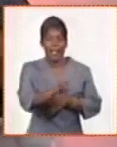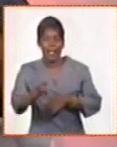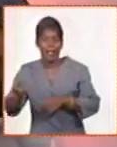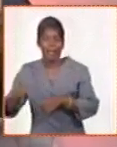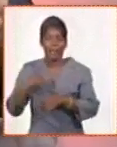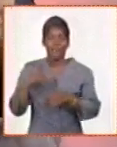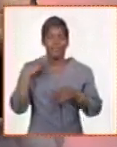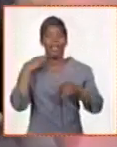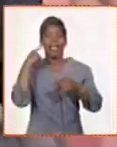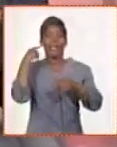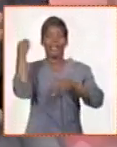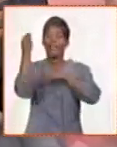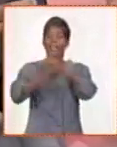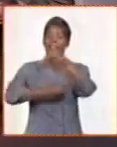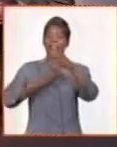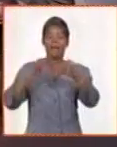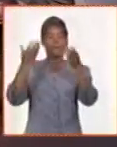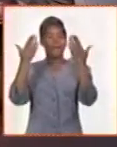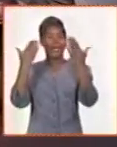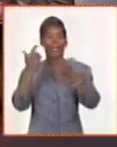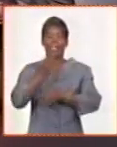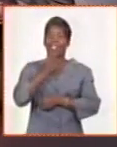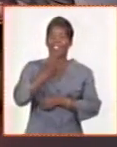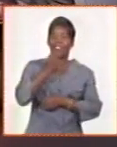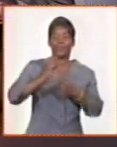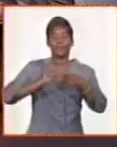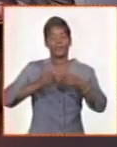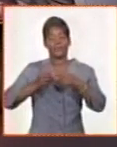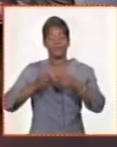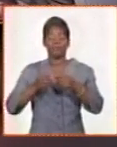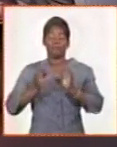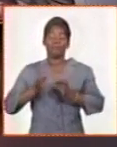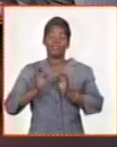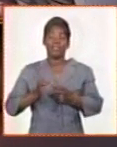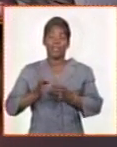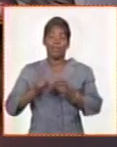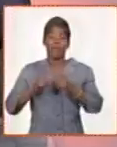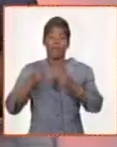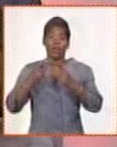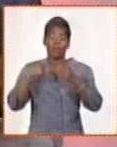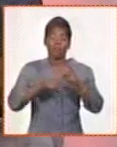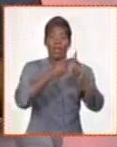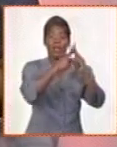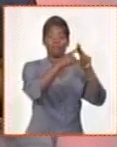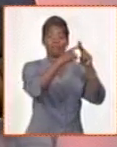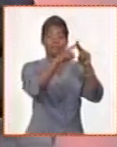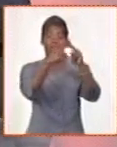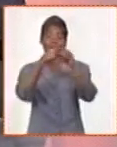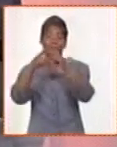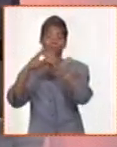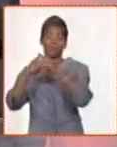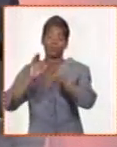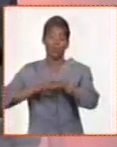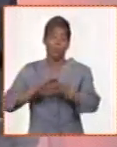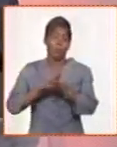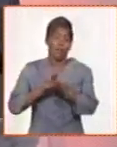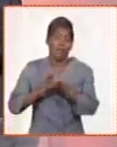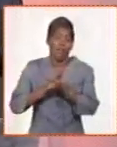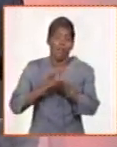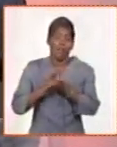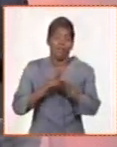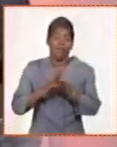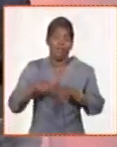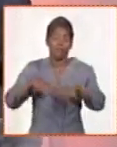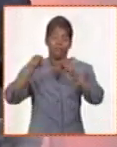en esos lugares donde los seres más lindos que conocemos, los guajiros, los seres más puros y más hermosos que puedan existir, es muy común que